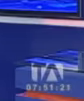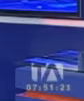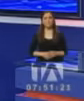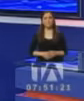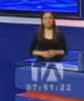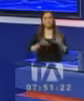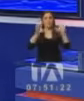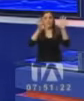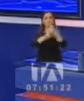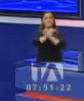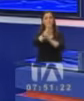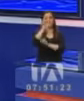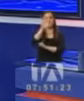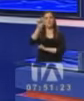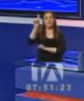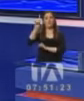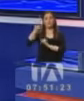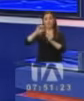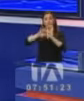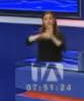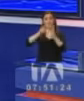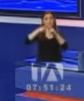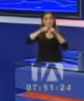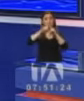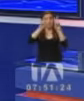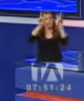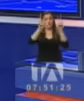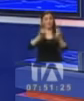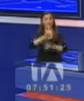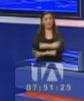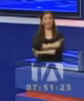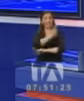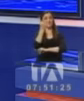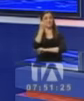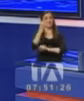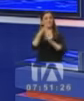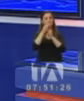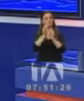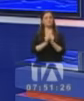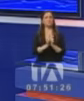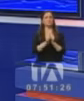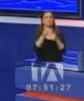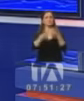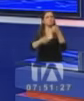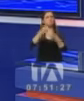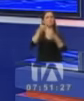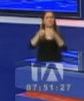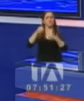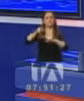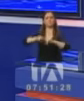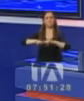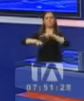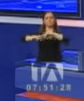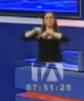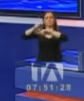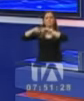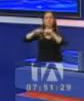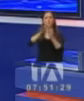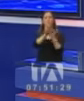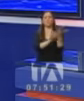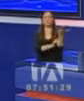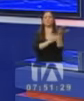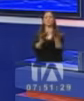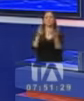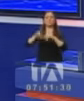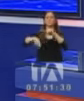Siete de la mañana con 51 minutos, aquí empezamos con nuestro tema del día. La construcción del proyecto Quito Cables en la zona norte